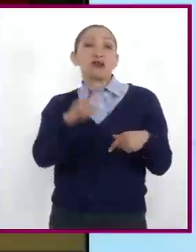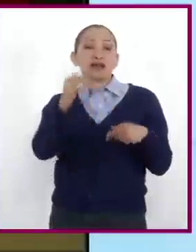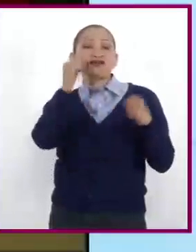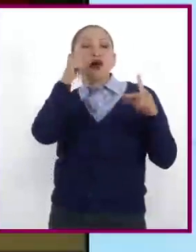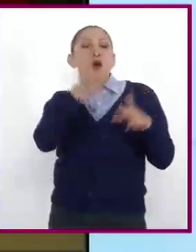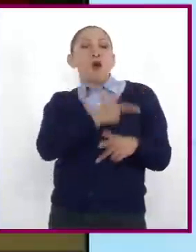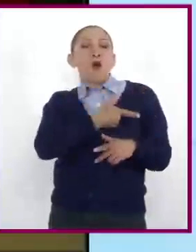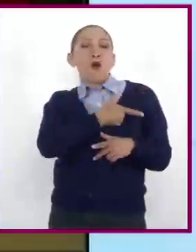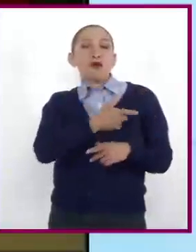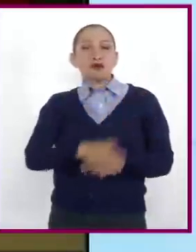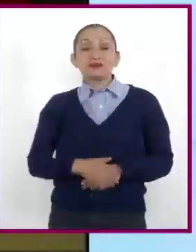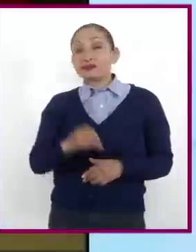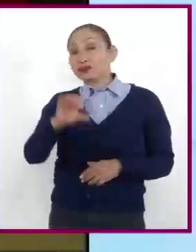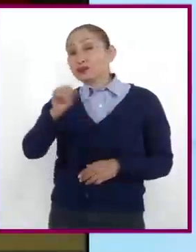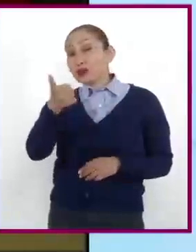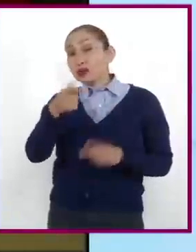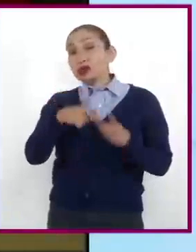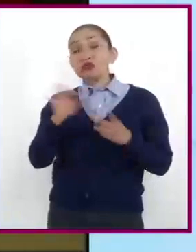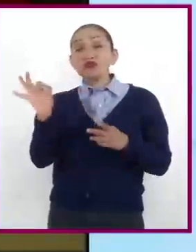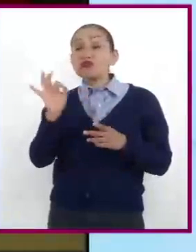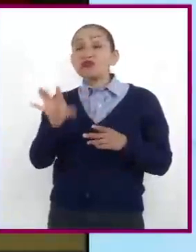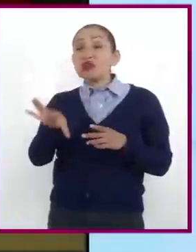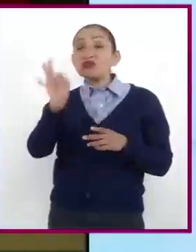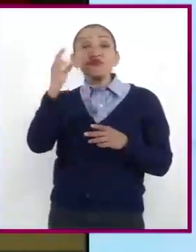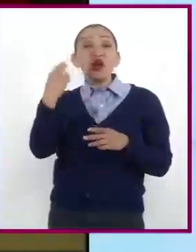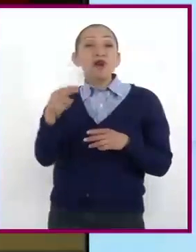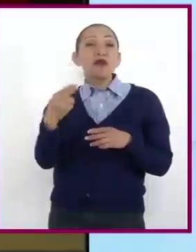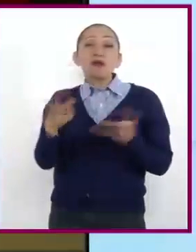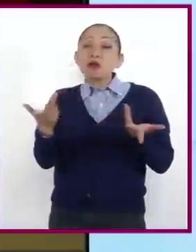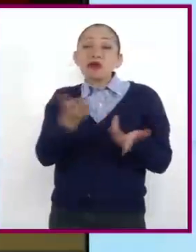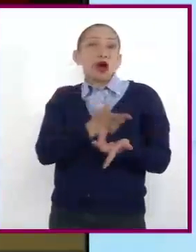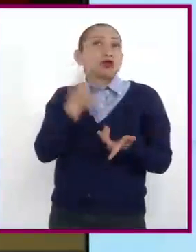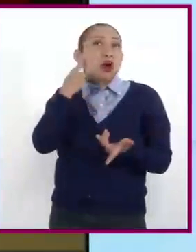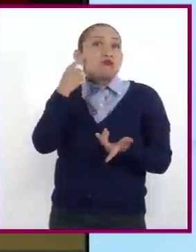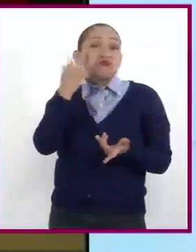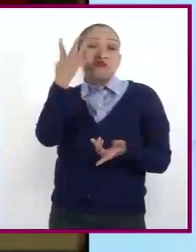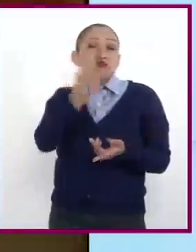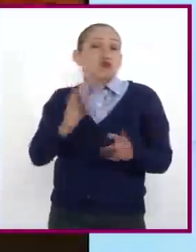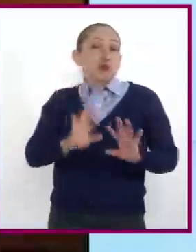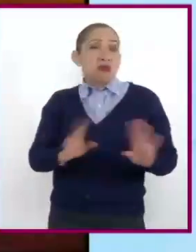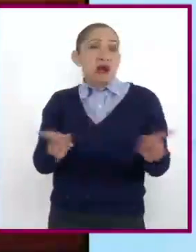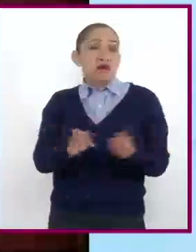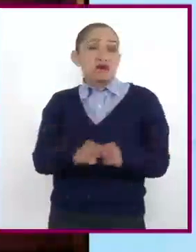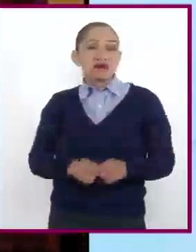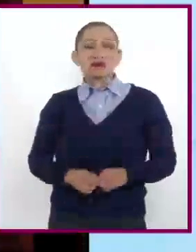admiran. Otros simplemente eligen un nombre porque les gusta cómo suena.